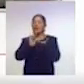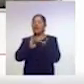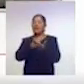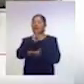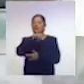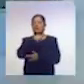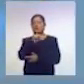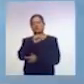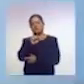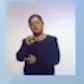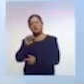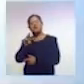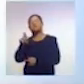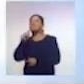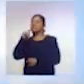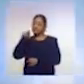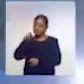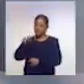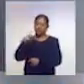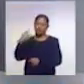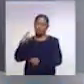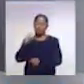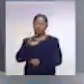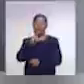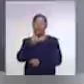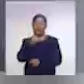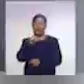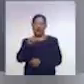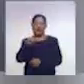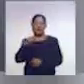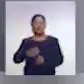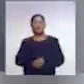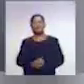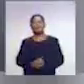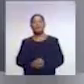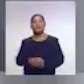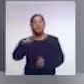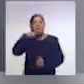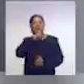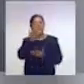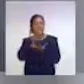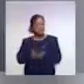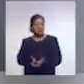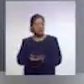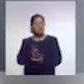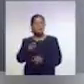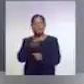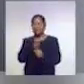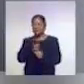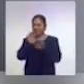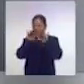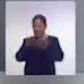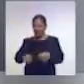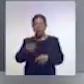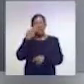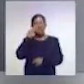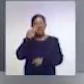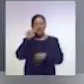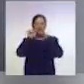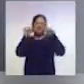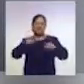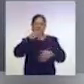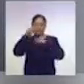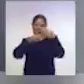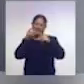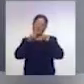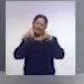Carla. Gracias. Y nosotros vamos rapidísimo a una breve pausa con la invitación para que nos escriba en Facebook. Estamos como Sistema de